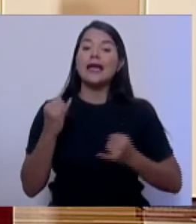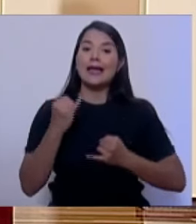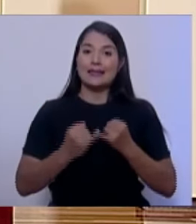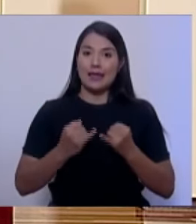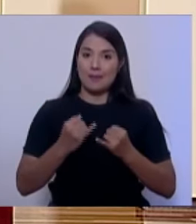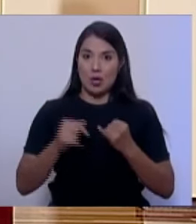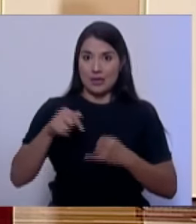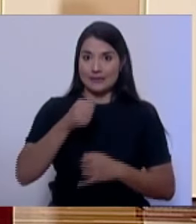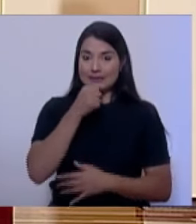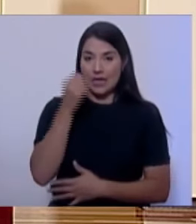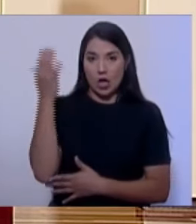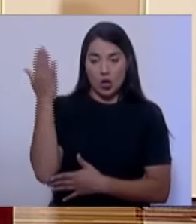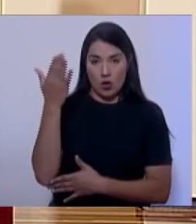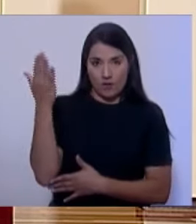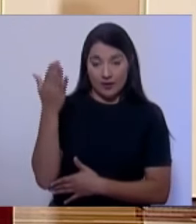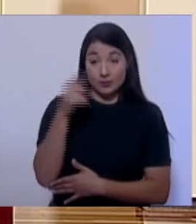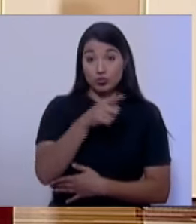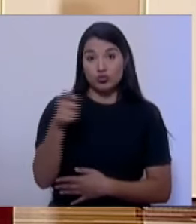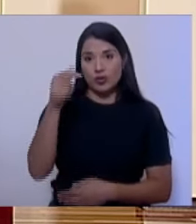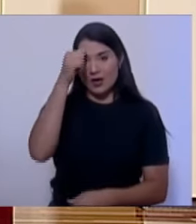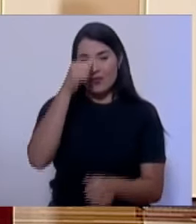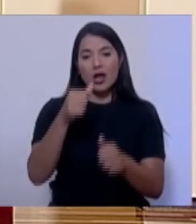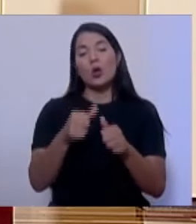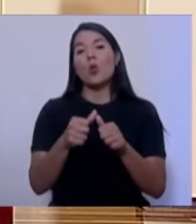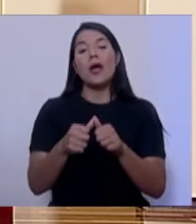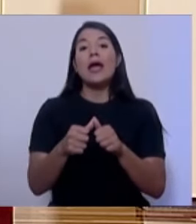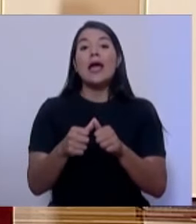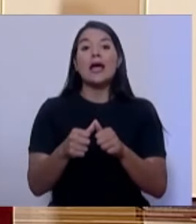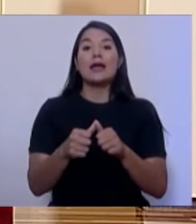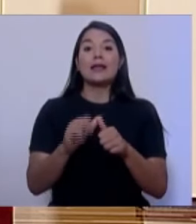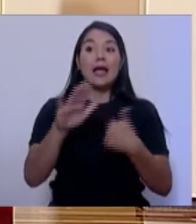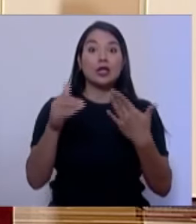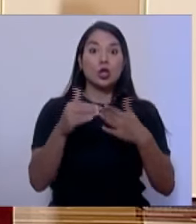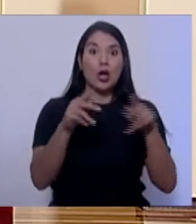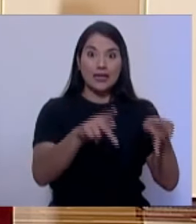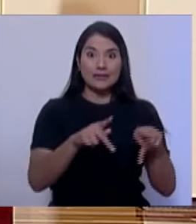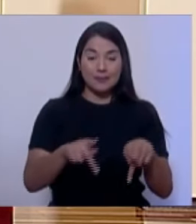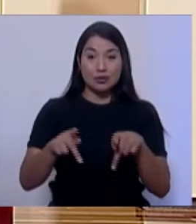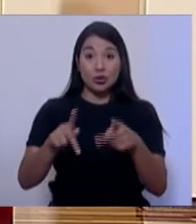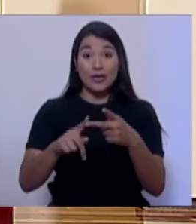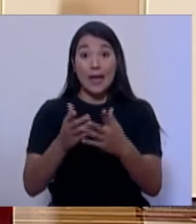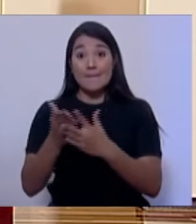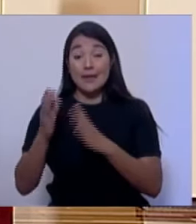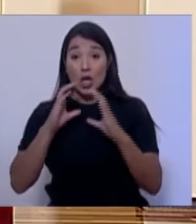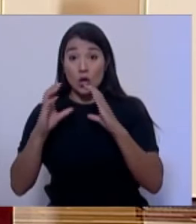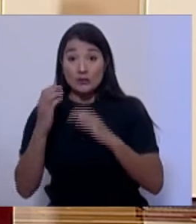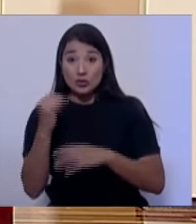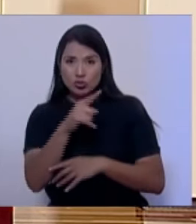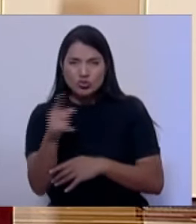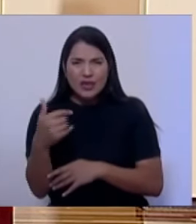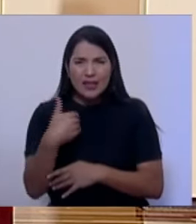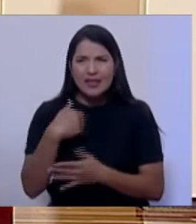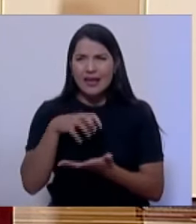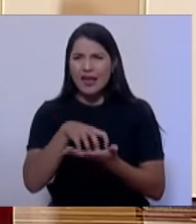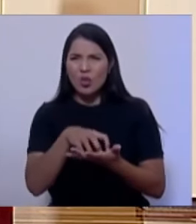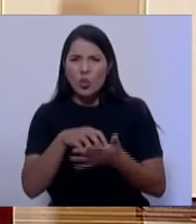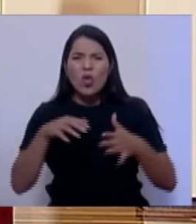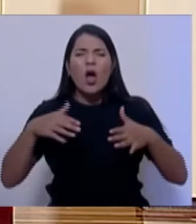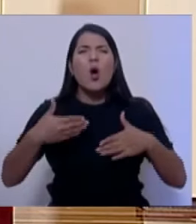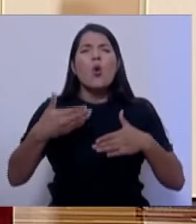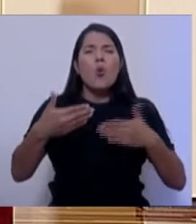concluida esta conferencia de prensa. Les recordamos a la población y medios de comunicación que para consultar las medidas de cierre,